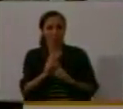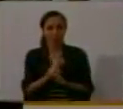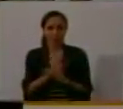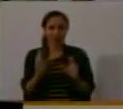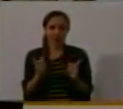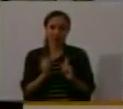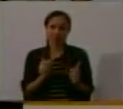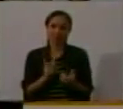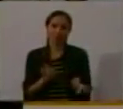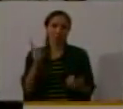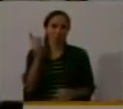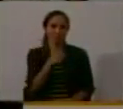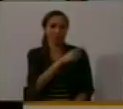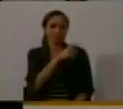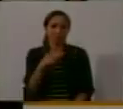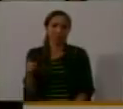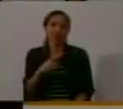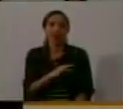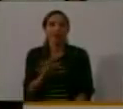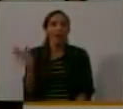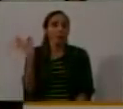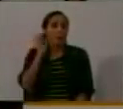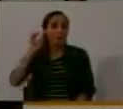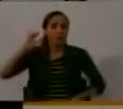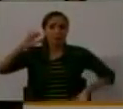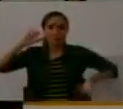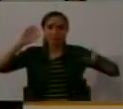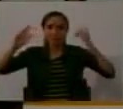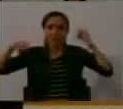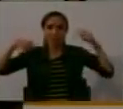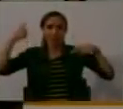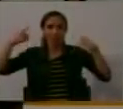¿Verdad? Esta señora tiene que estar fundidita.